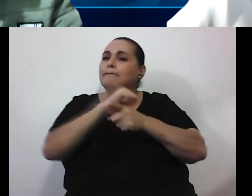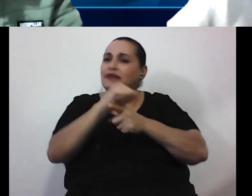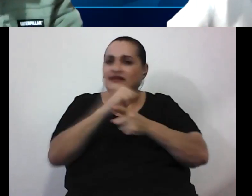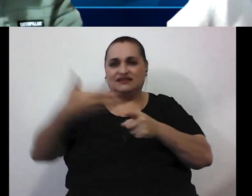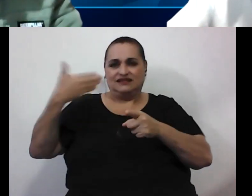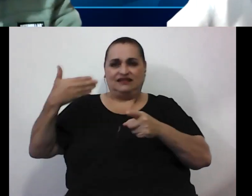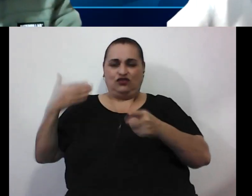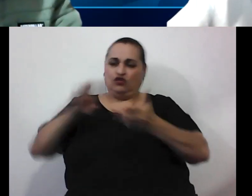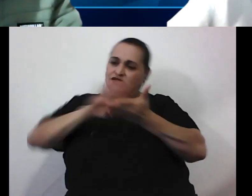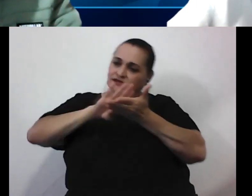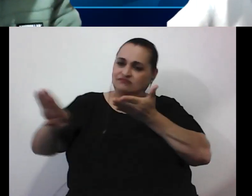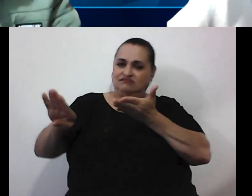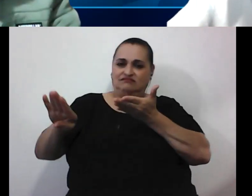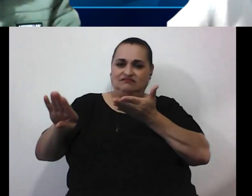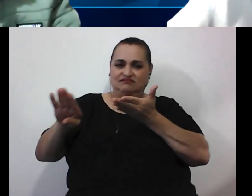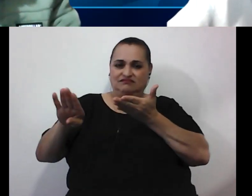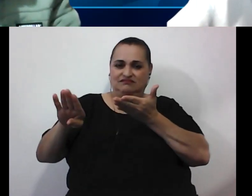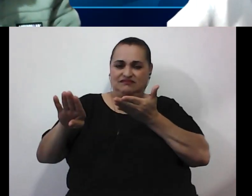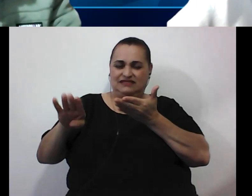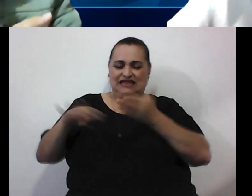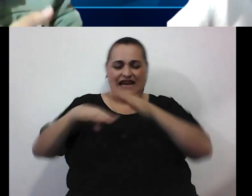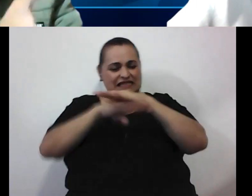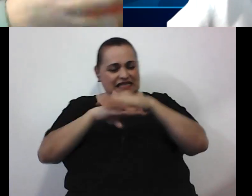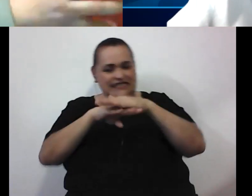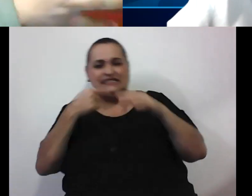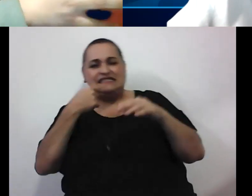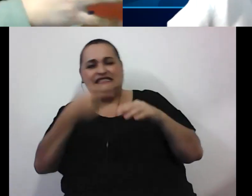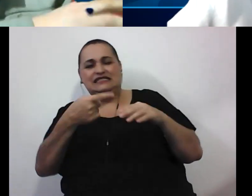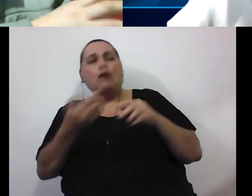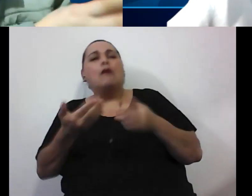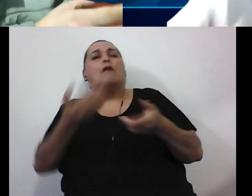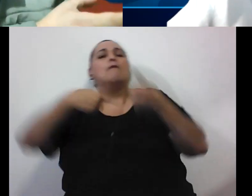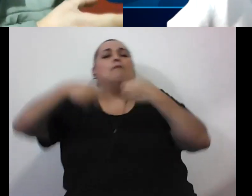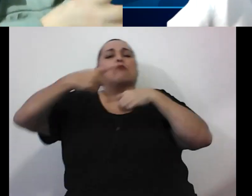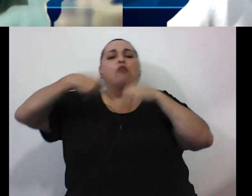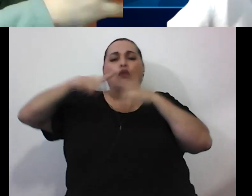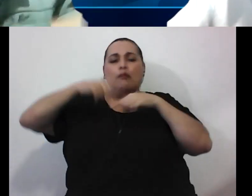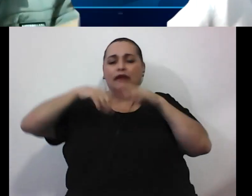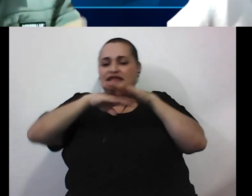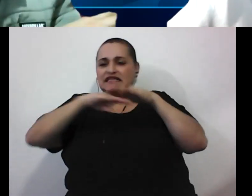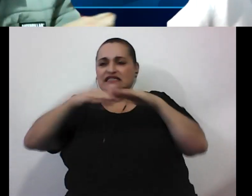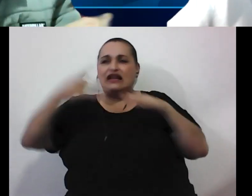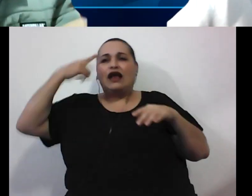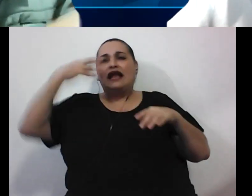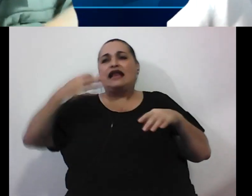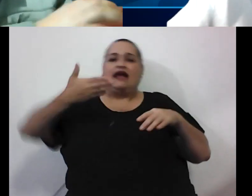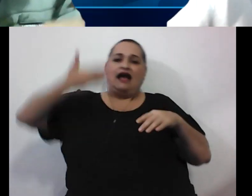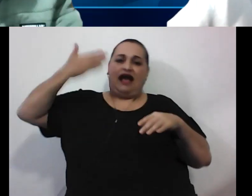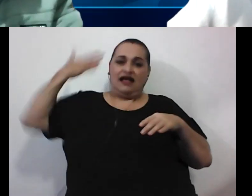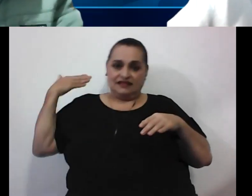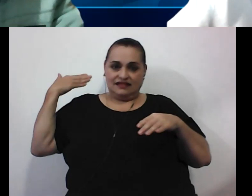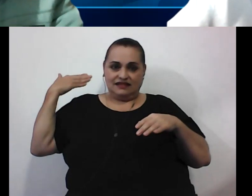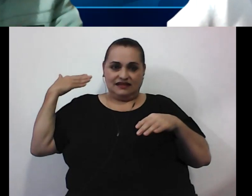prácticas esencialistas, le llamamos nosotros, que es volver a lo esencial, a lo que se creía que lo de